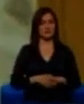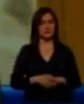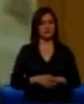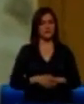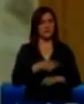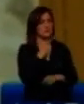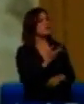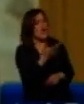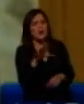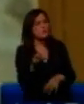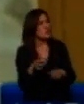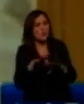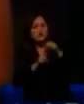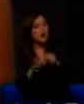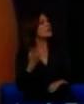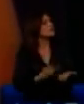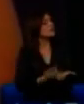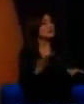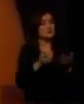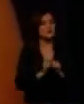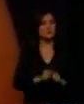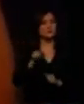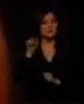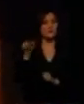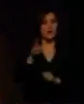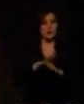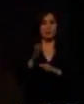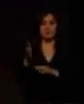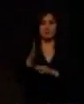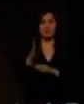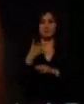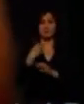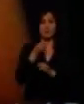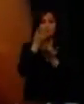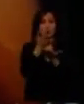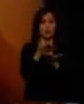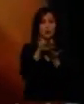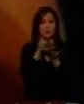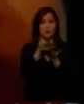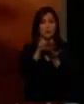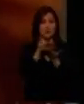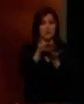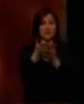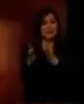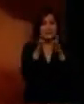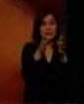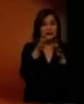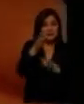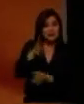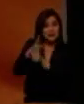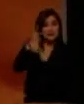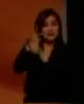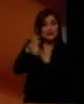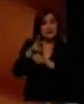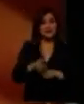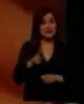¿qué encontró? ¿De qué se enteró? La chica, para bajarle la guardia, nos contó, intentó grabar el hecho, pero esto fue lo que pasó.